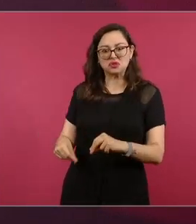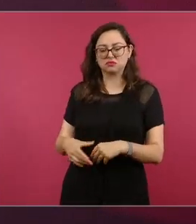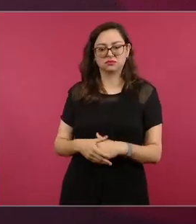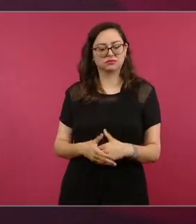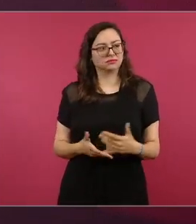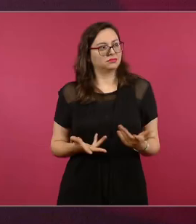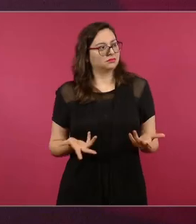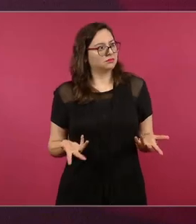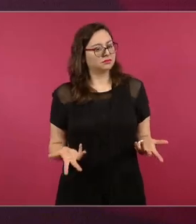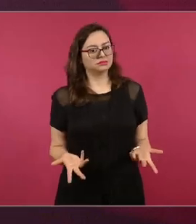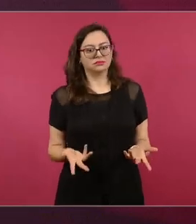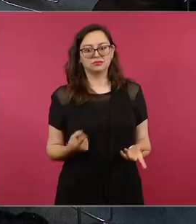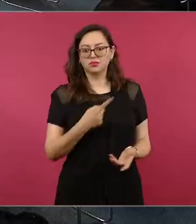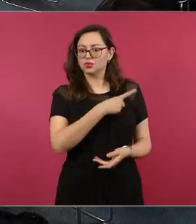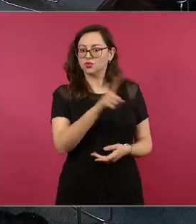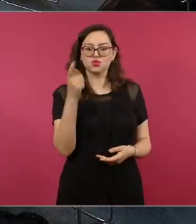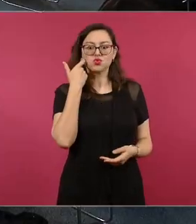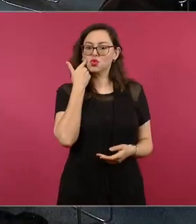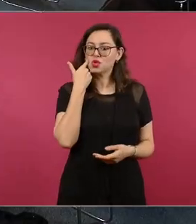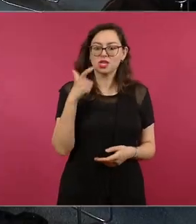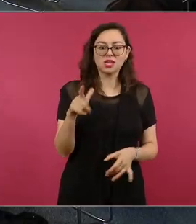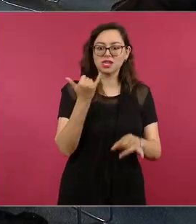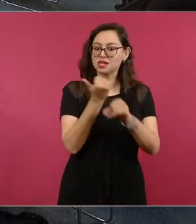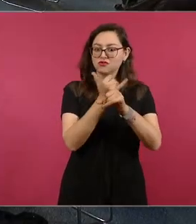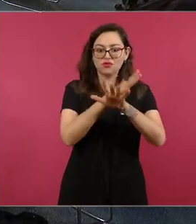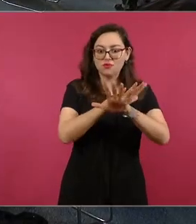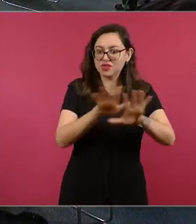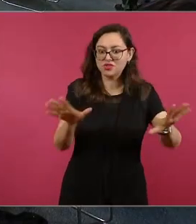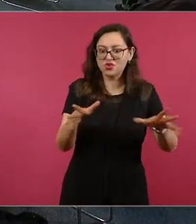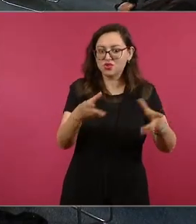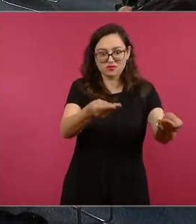reímos porque llegó como a la semana